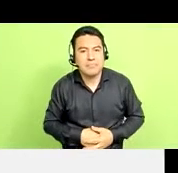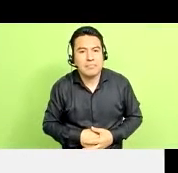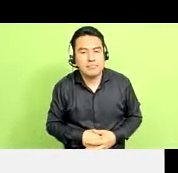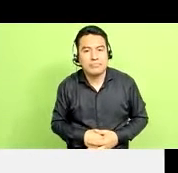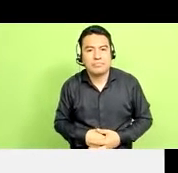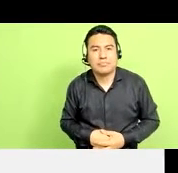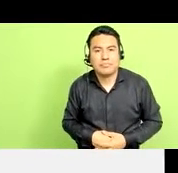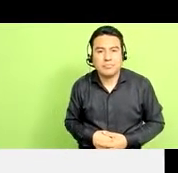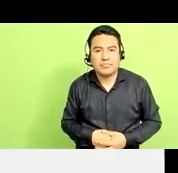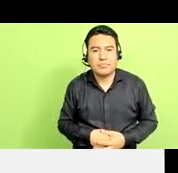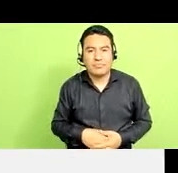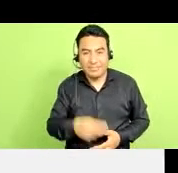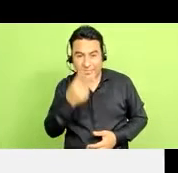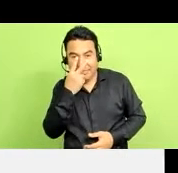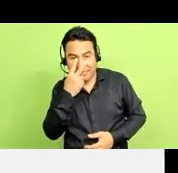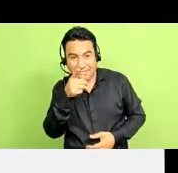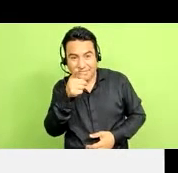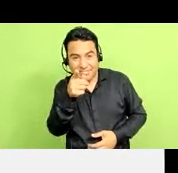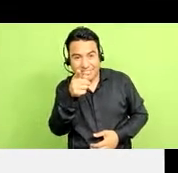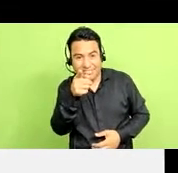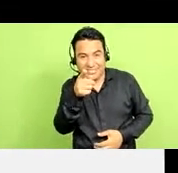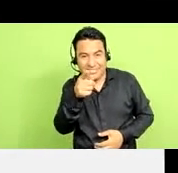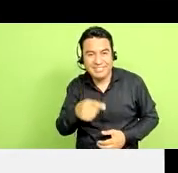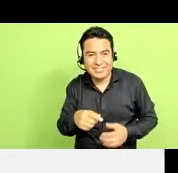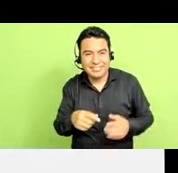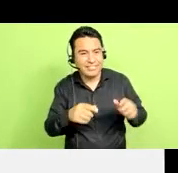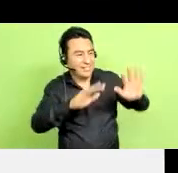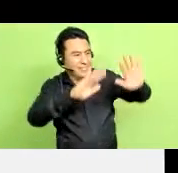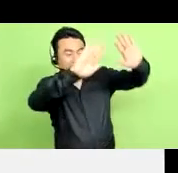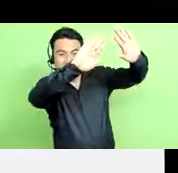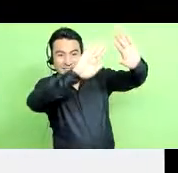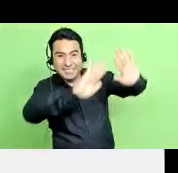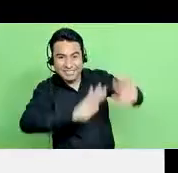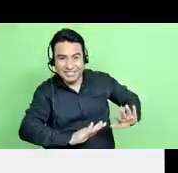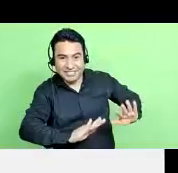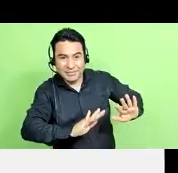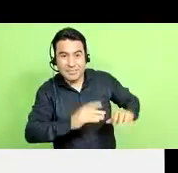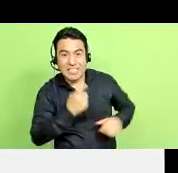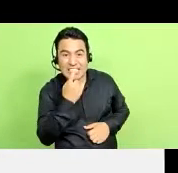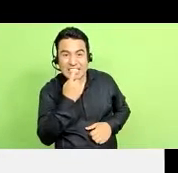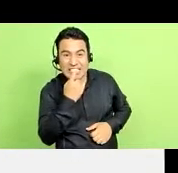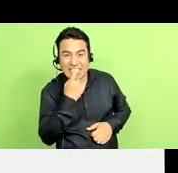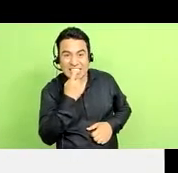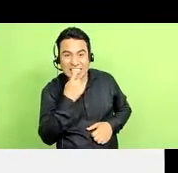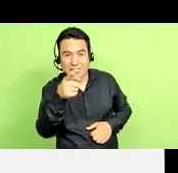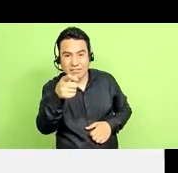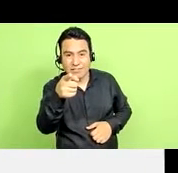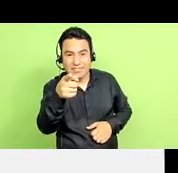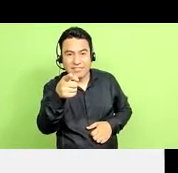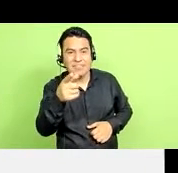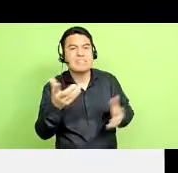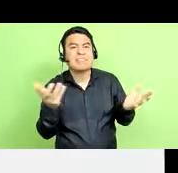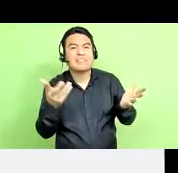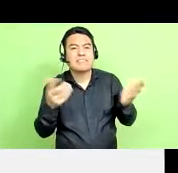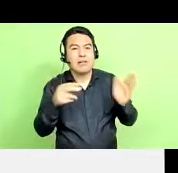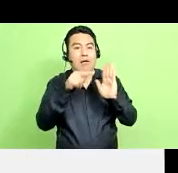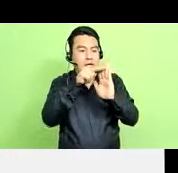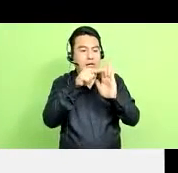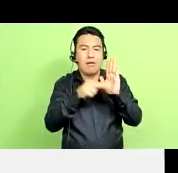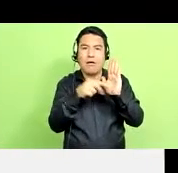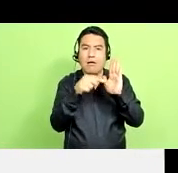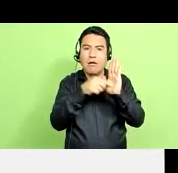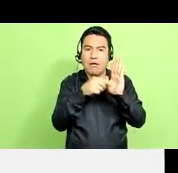los indicadores visuales es una la de los en capítulos una de las partículas que se están